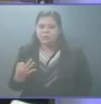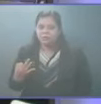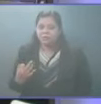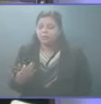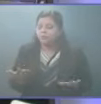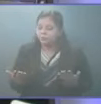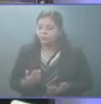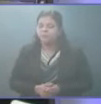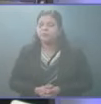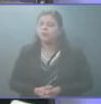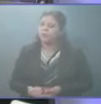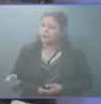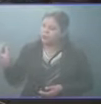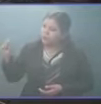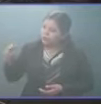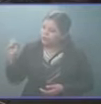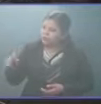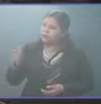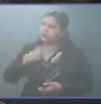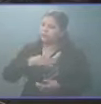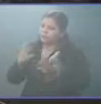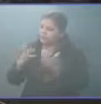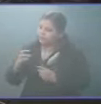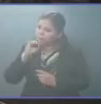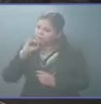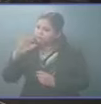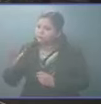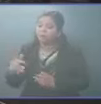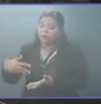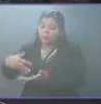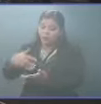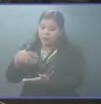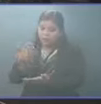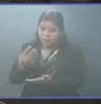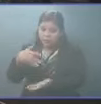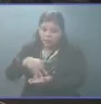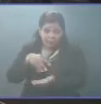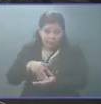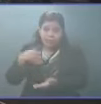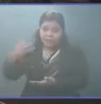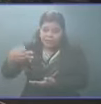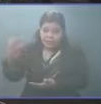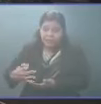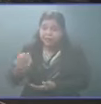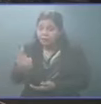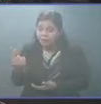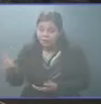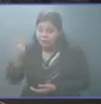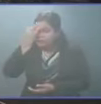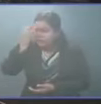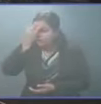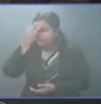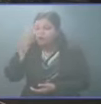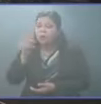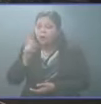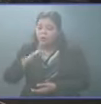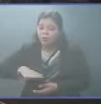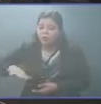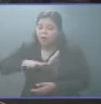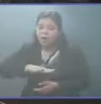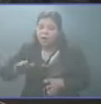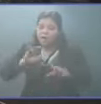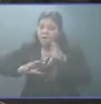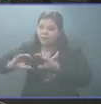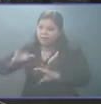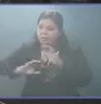eso, quiero hacer énfasis también en que la población conozca de que hay una rama de la ciencia que